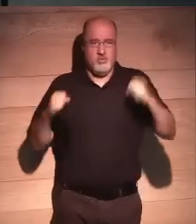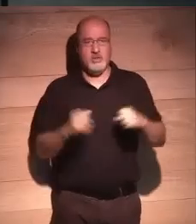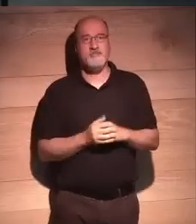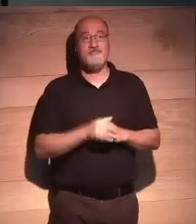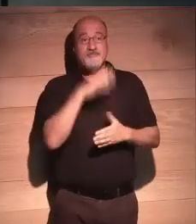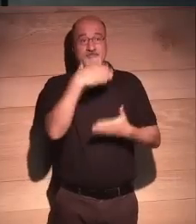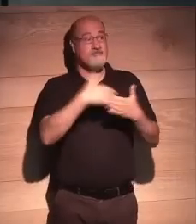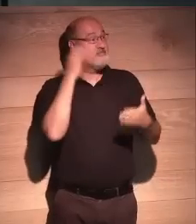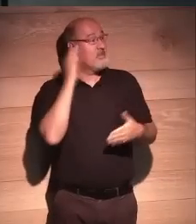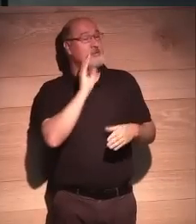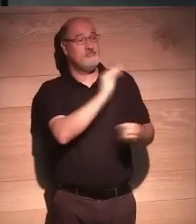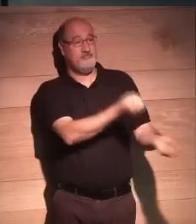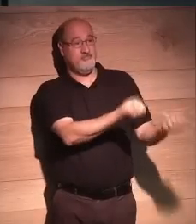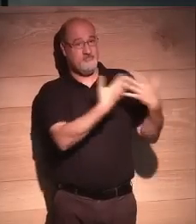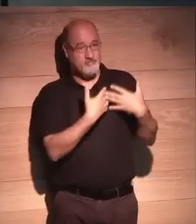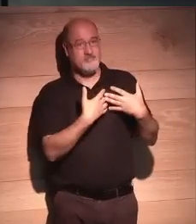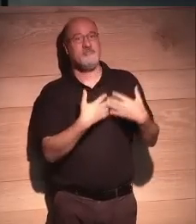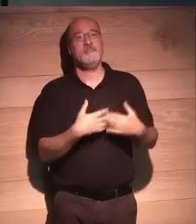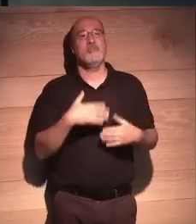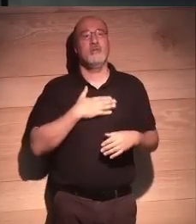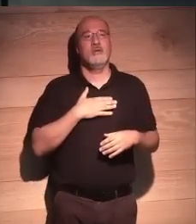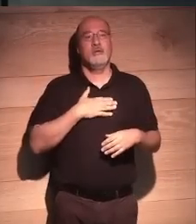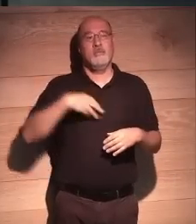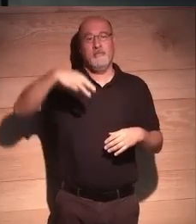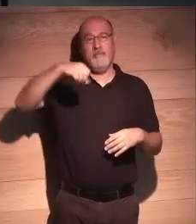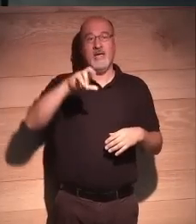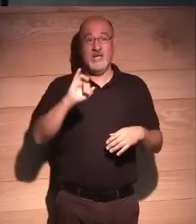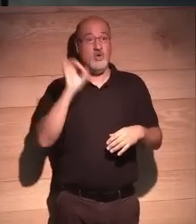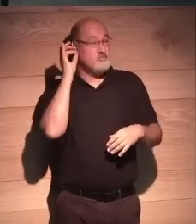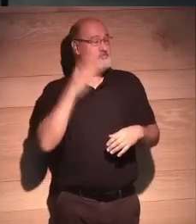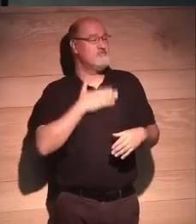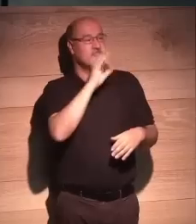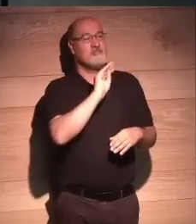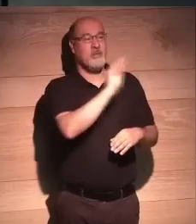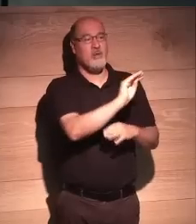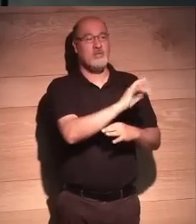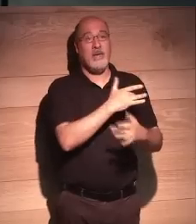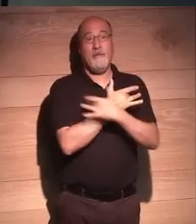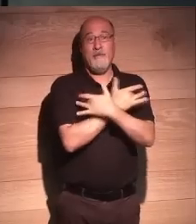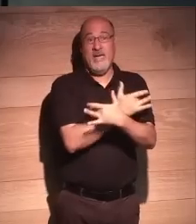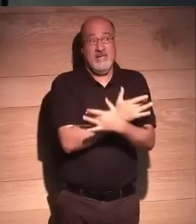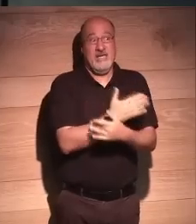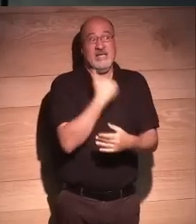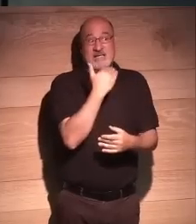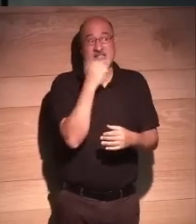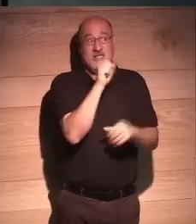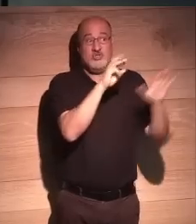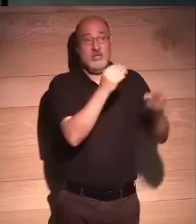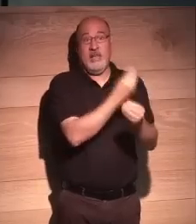cómo fue nuestra llegada a la televisión, pero sí que quiero que María, que casi no había nacido en